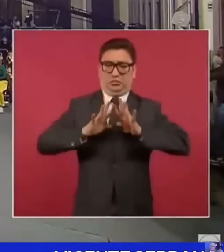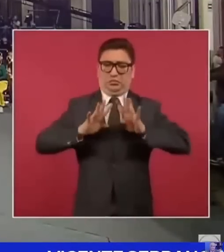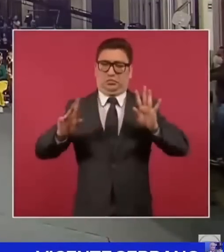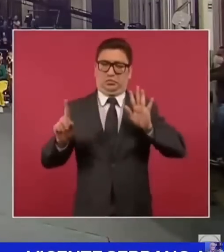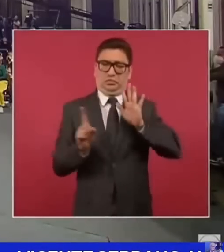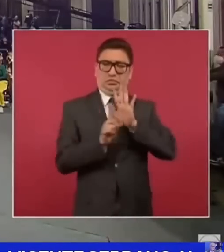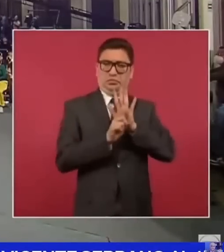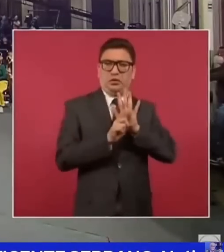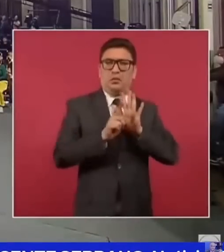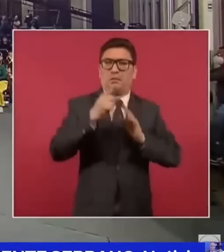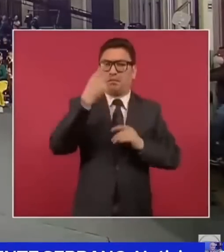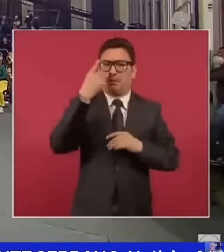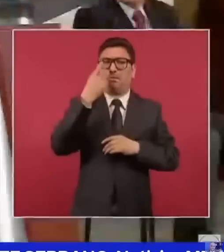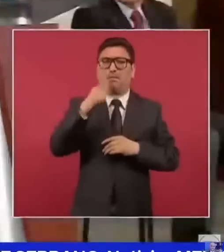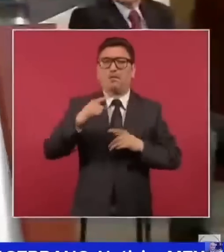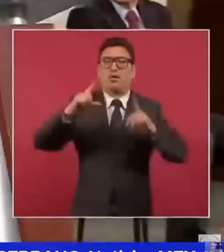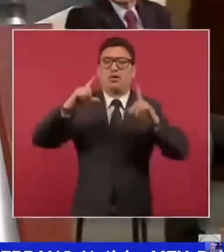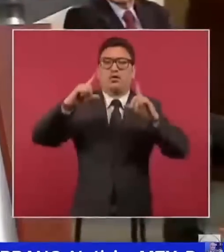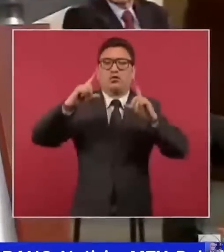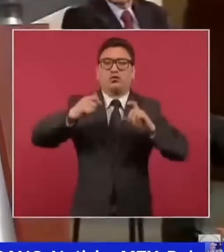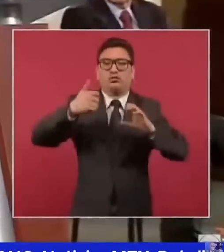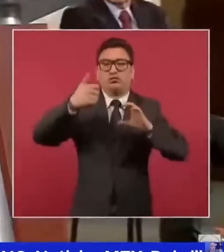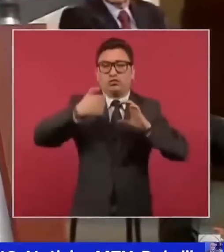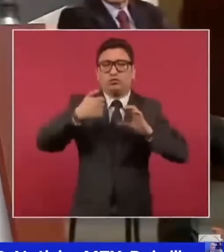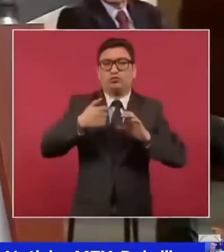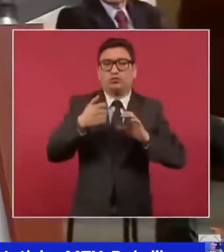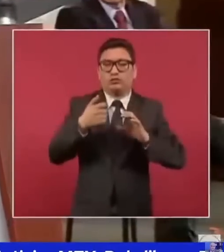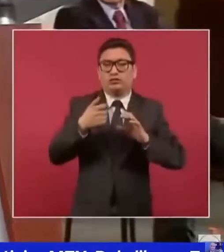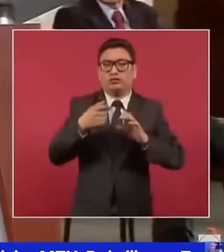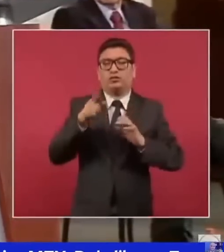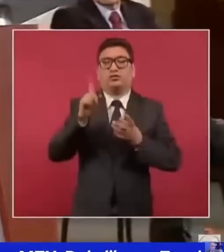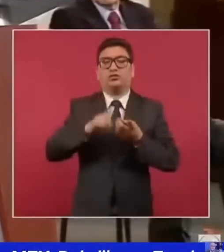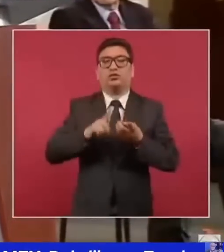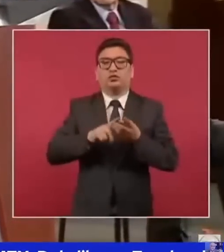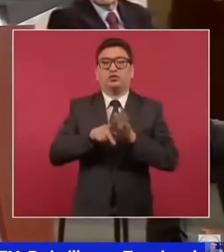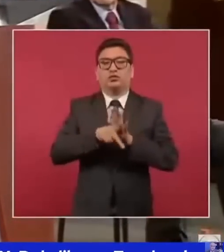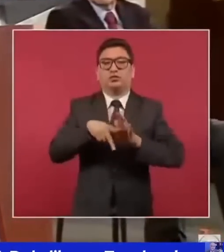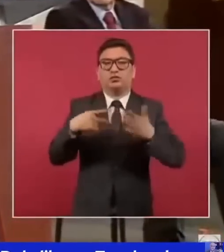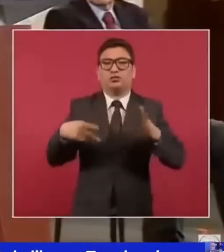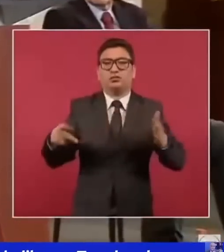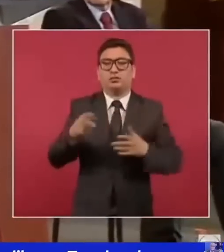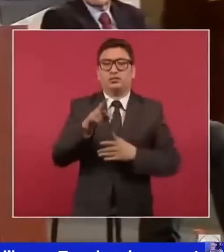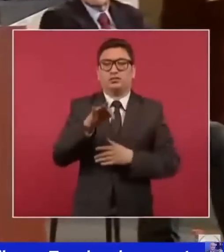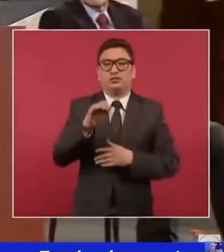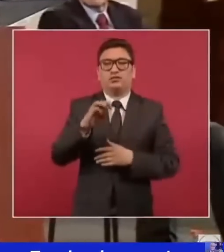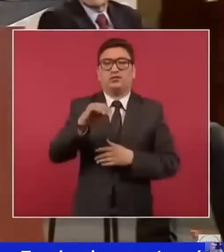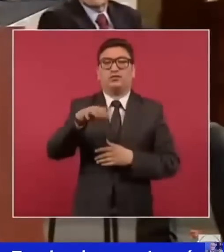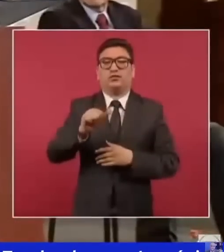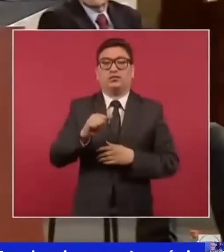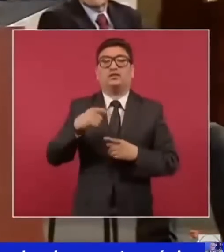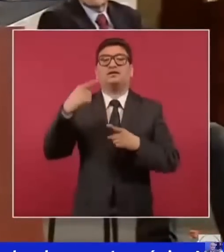Reforma. ¿Quién era el director del AFI? Genaro García Luna.